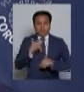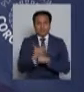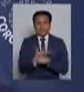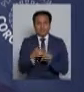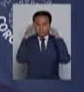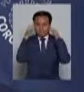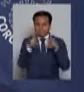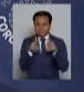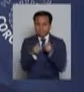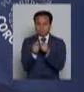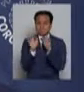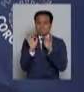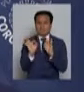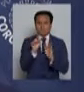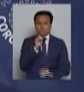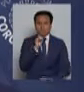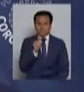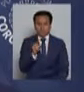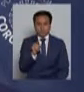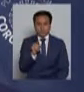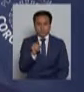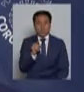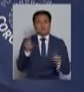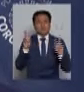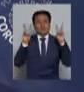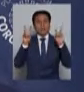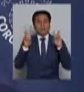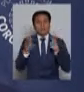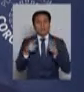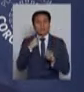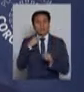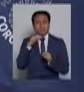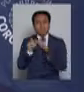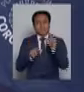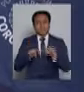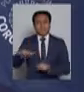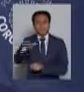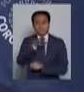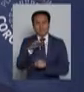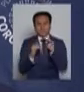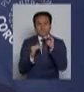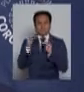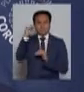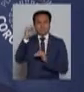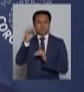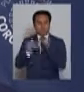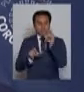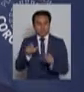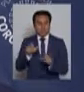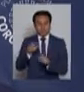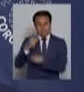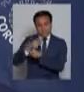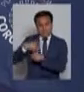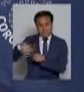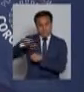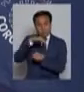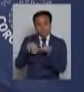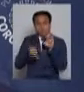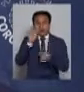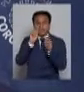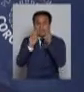concentración especial, particular, de afectación de personas mayores, que como sabemos tienen